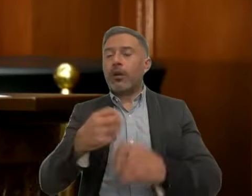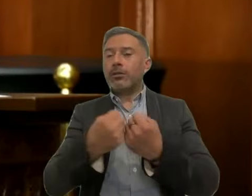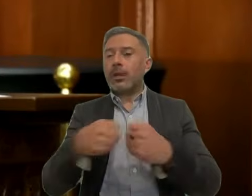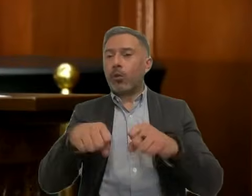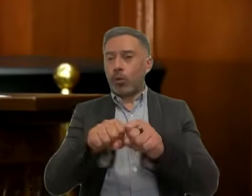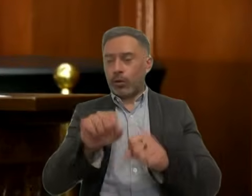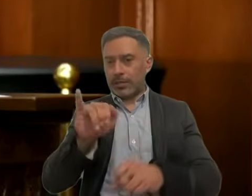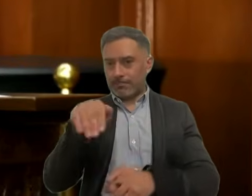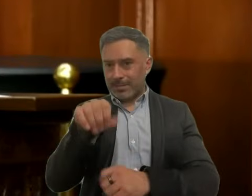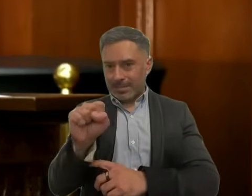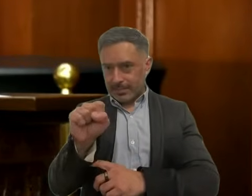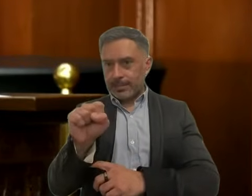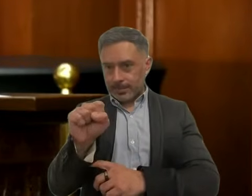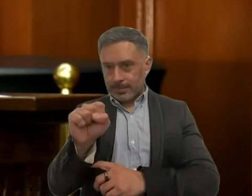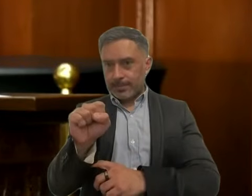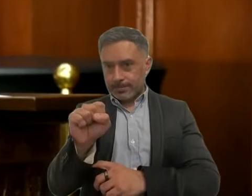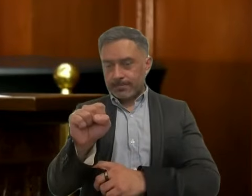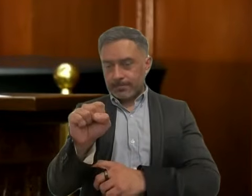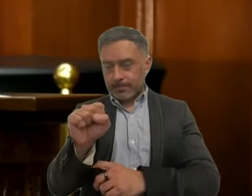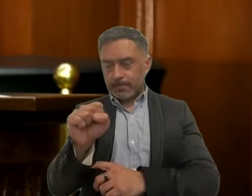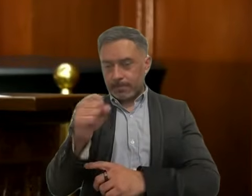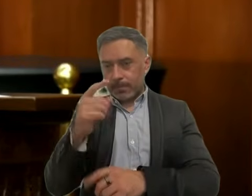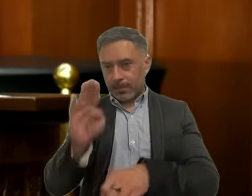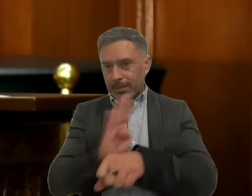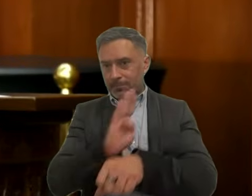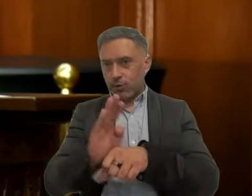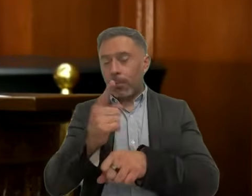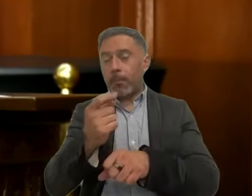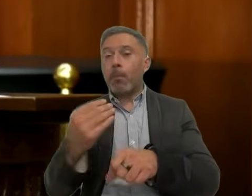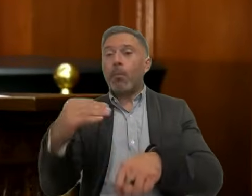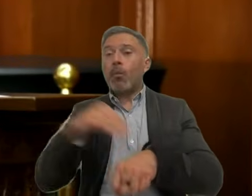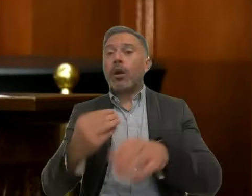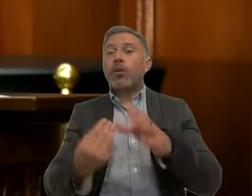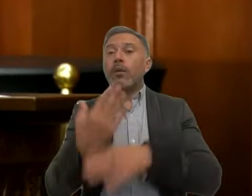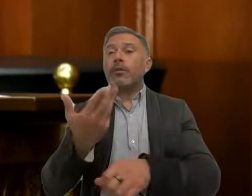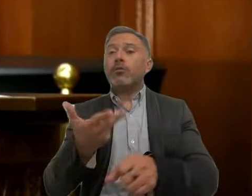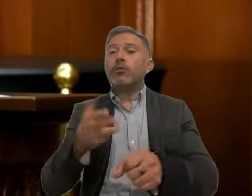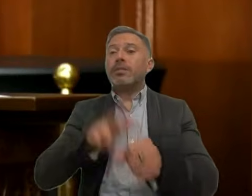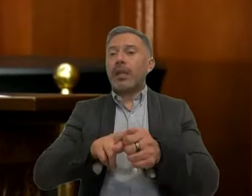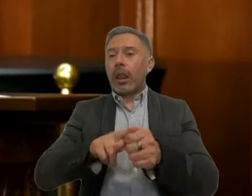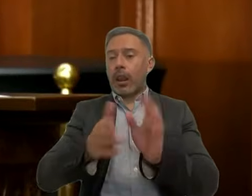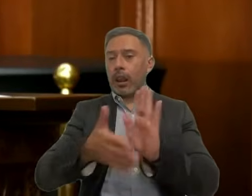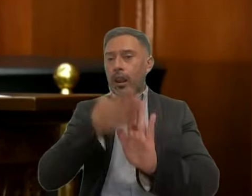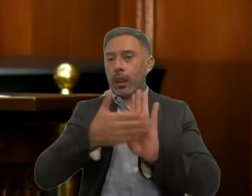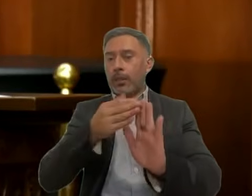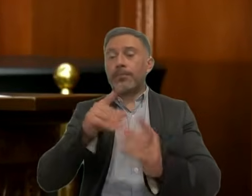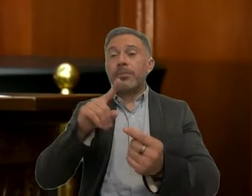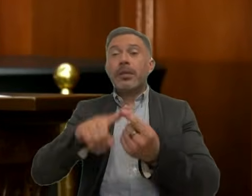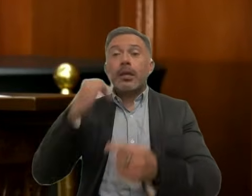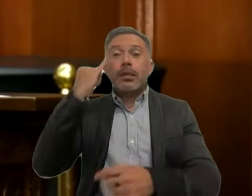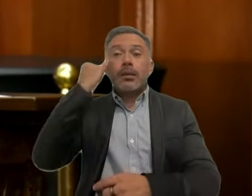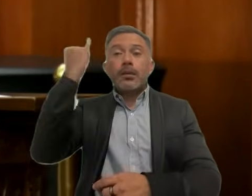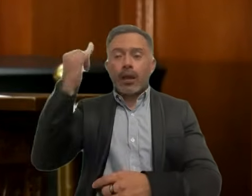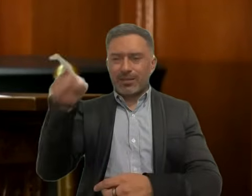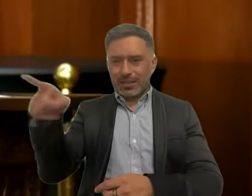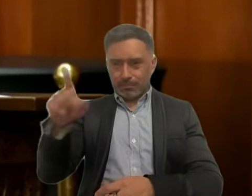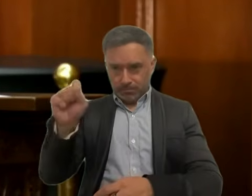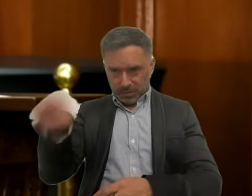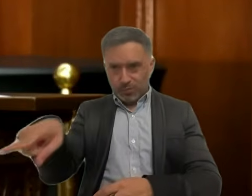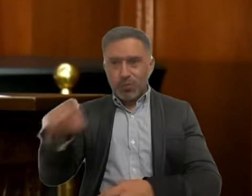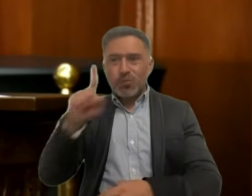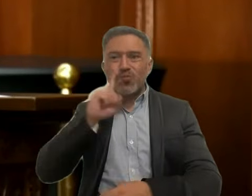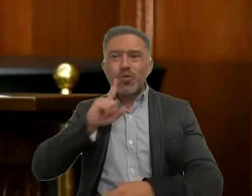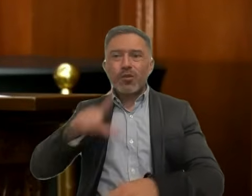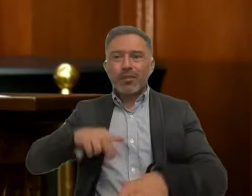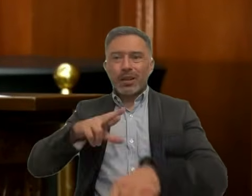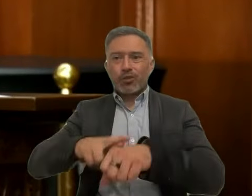IMSS, para la puesta en operación de un hospital, presentada por la titular del Ejecutivo Estatal, formulado